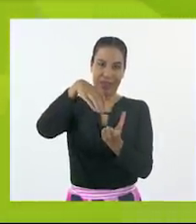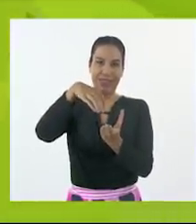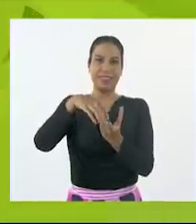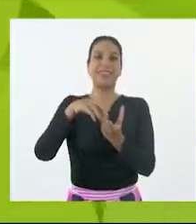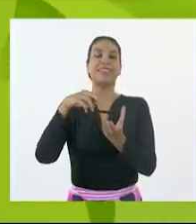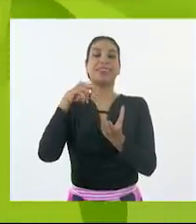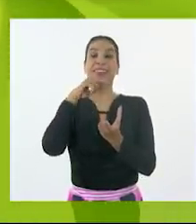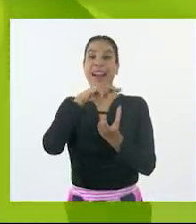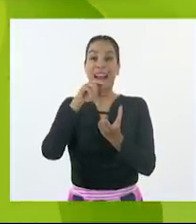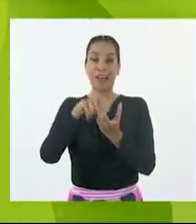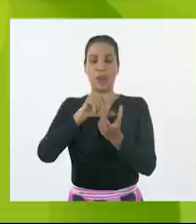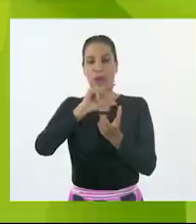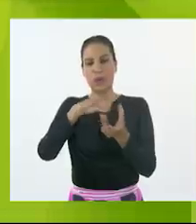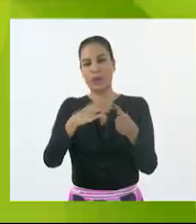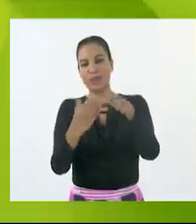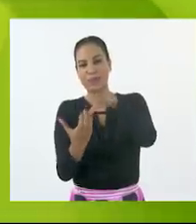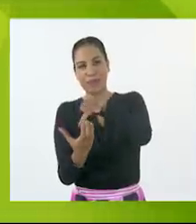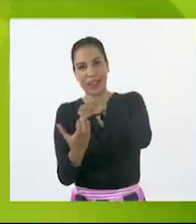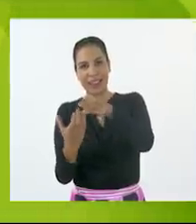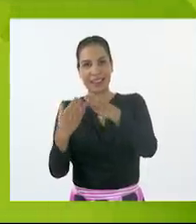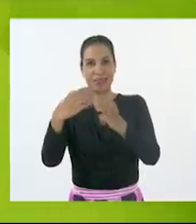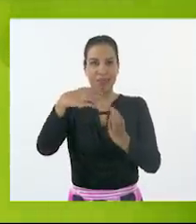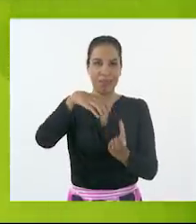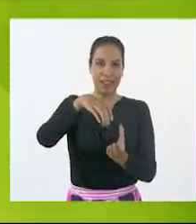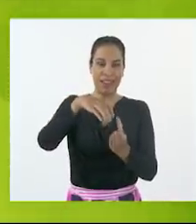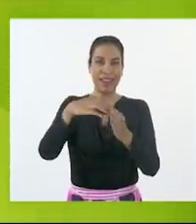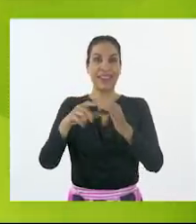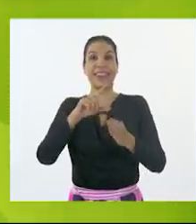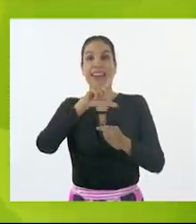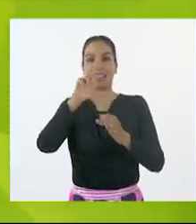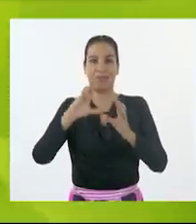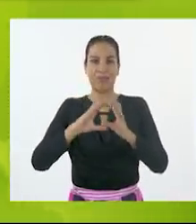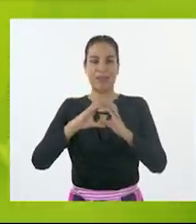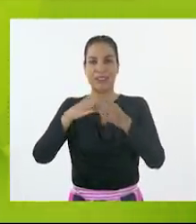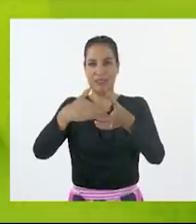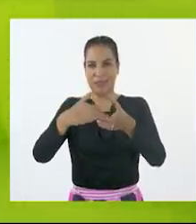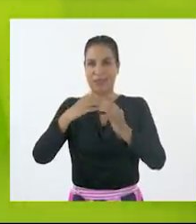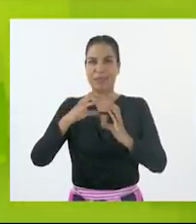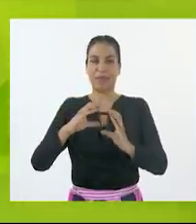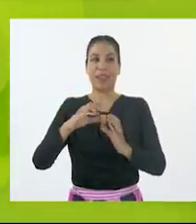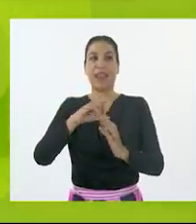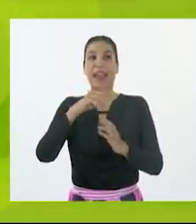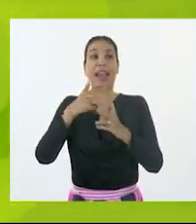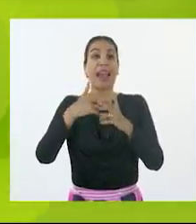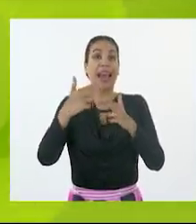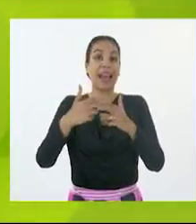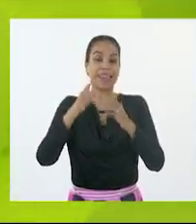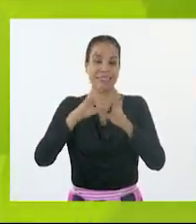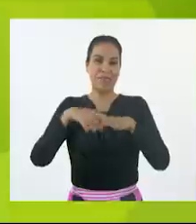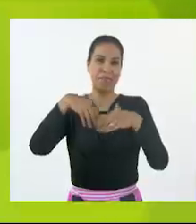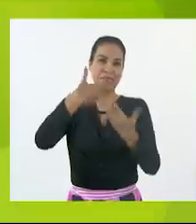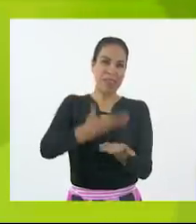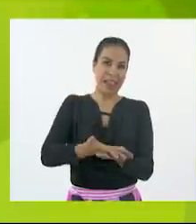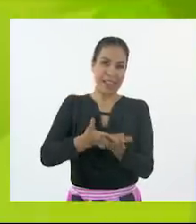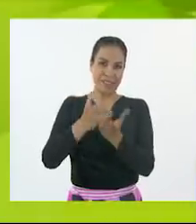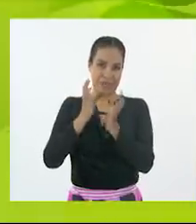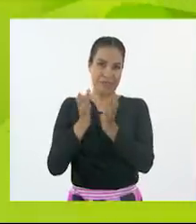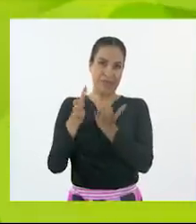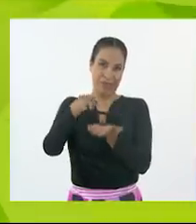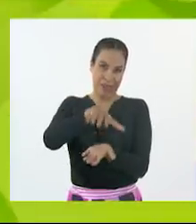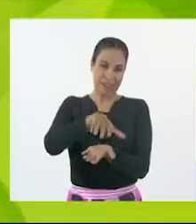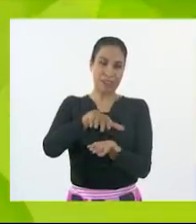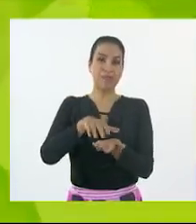lado y luego hacia el otro y luego hacia el otro, hasta que lo volcaron.